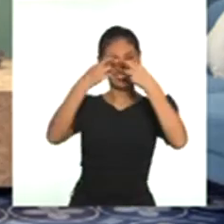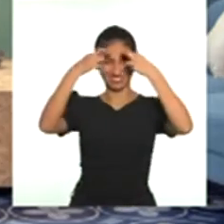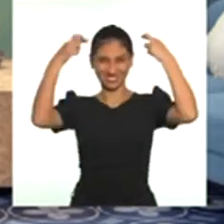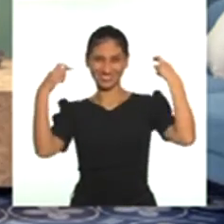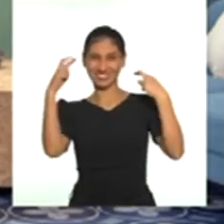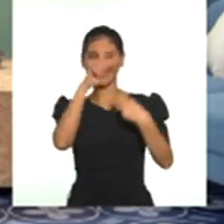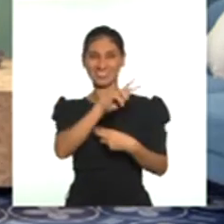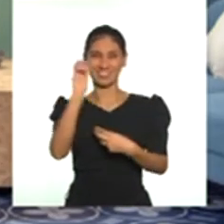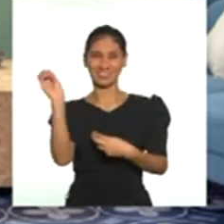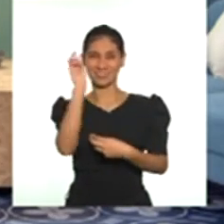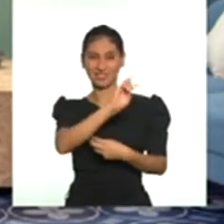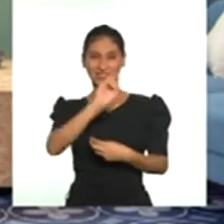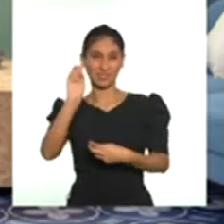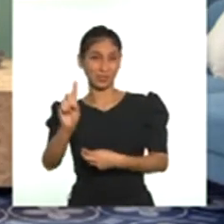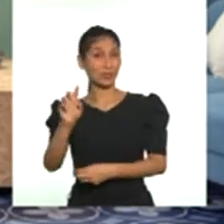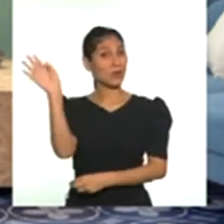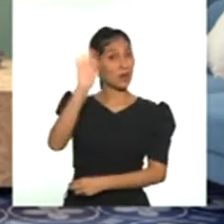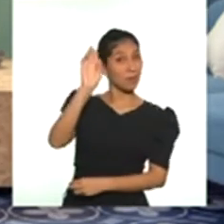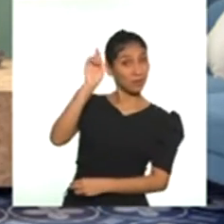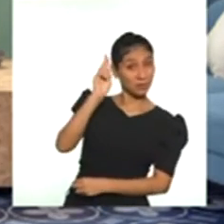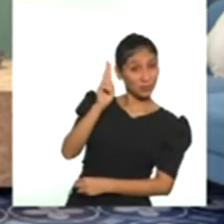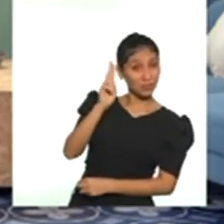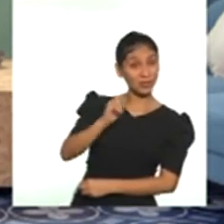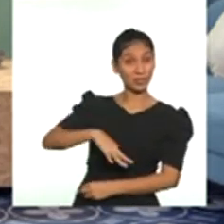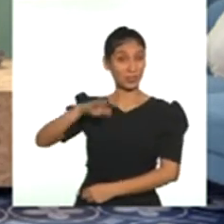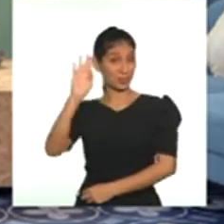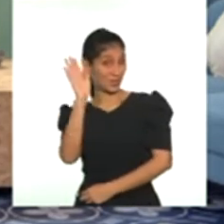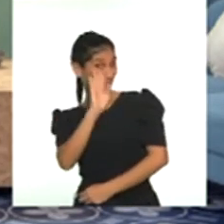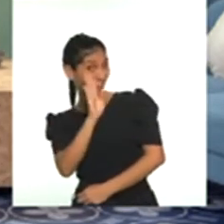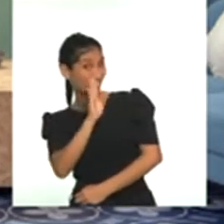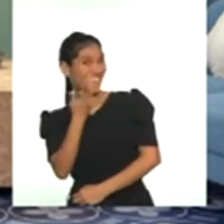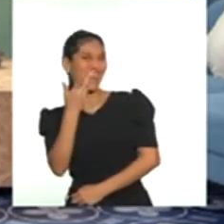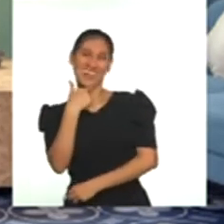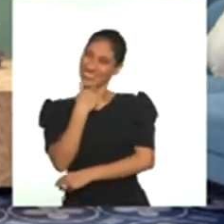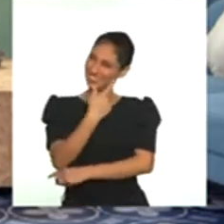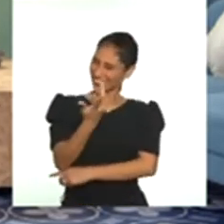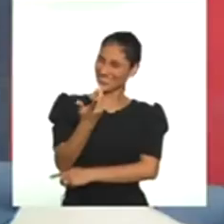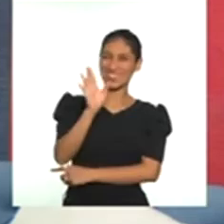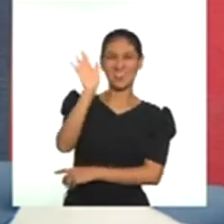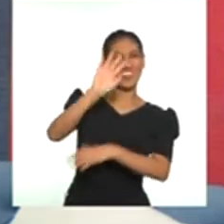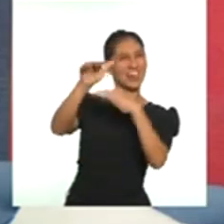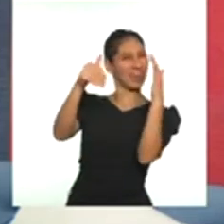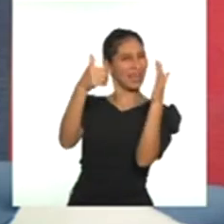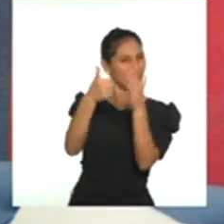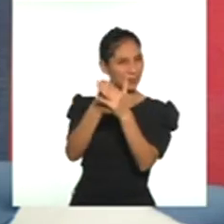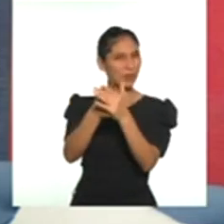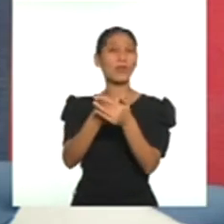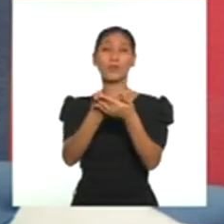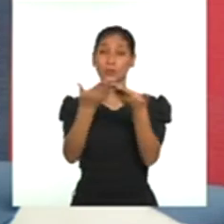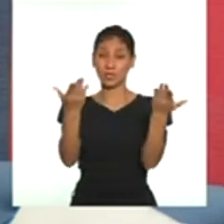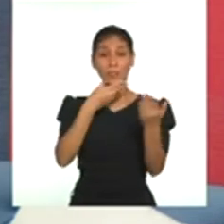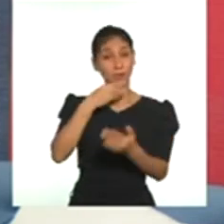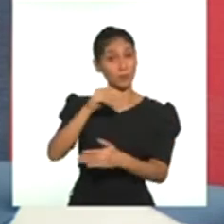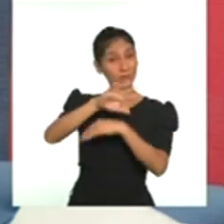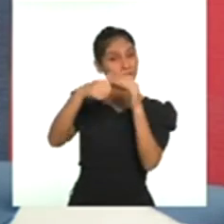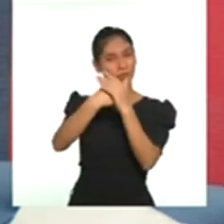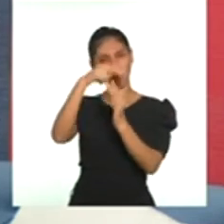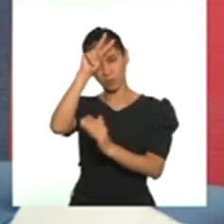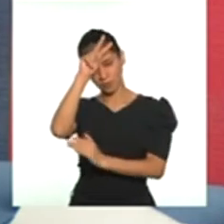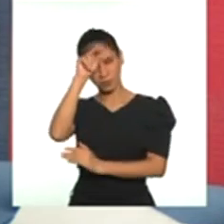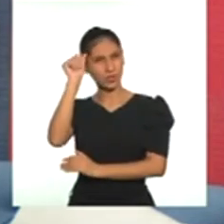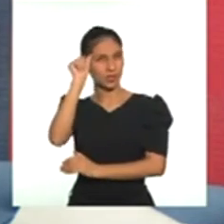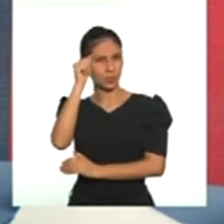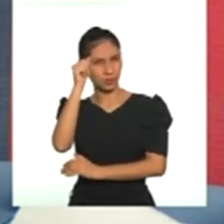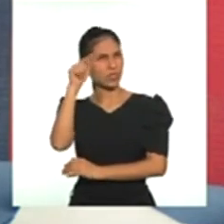¡Hola, Promo 2021! ¡Hola, profesor! ¡Y hola, colega investigadora! ¡Hola a todas y a todos, chicas y chicos de todo el